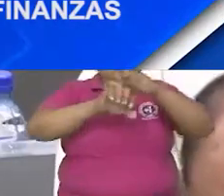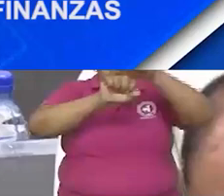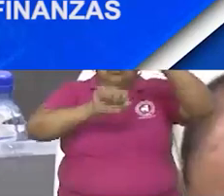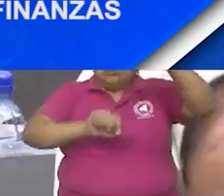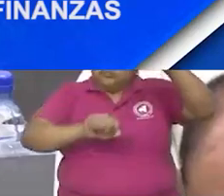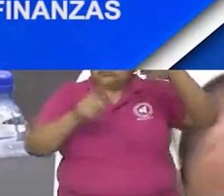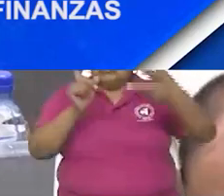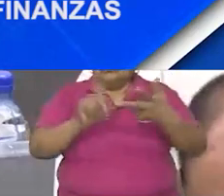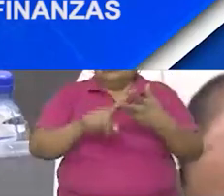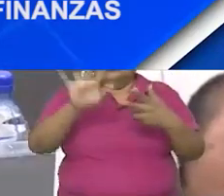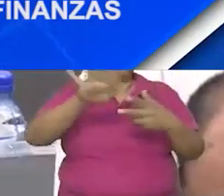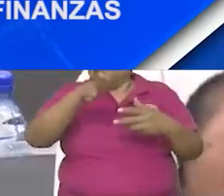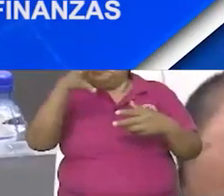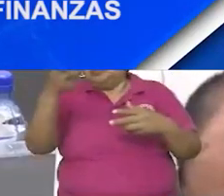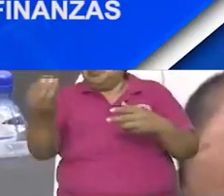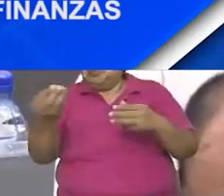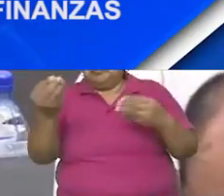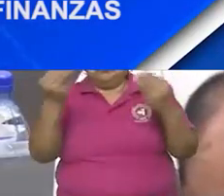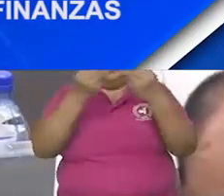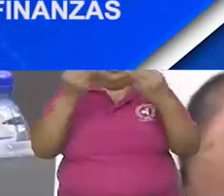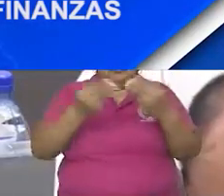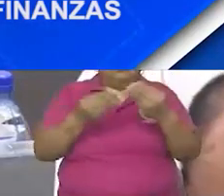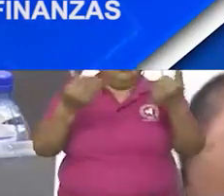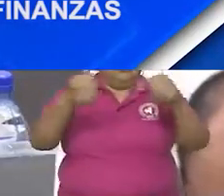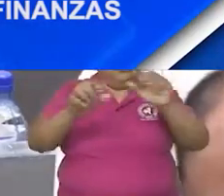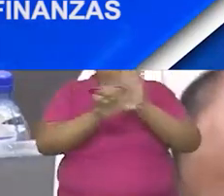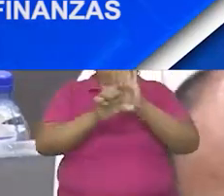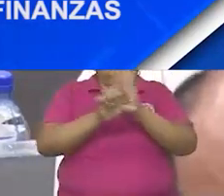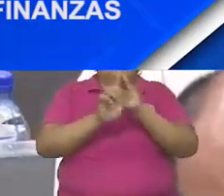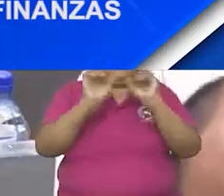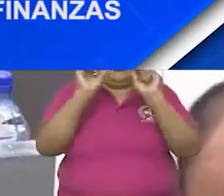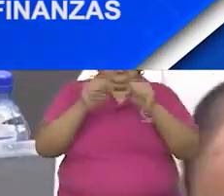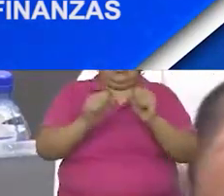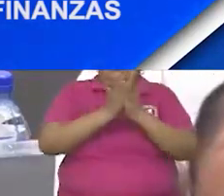decretos y otros instrumentos legislativos